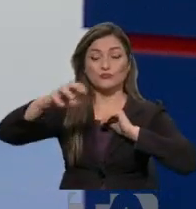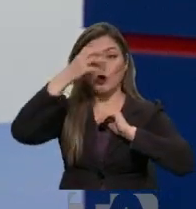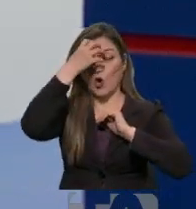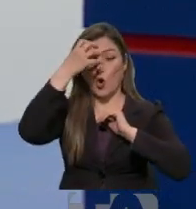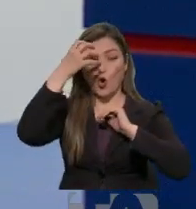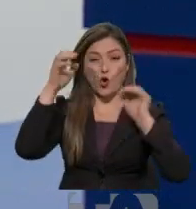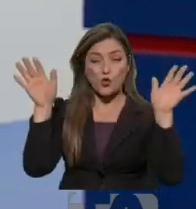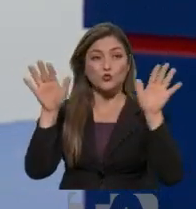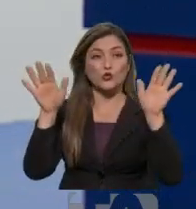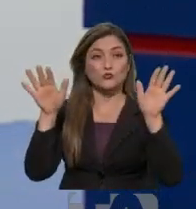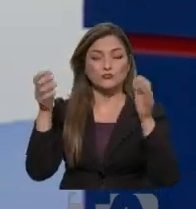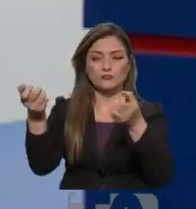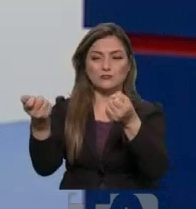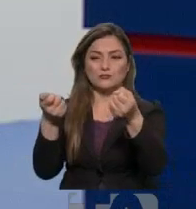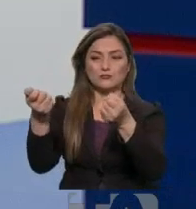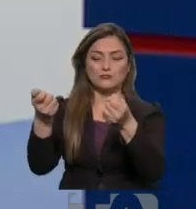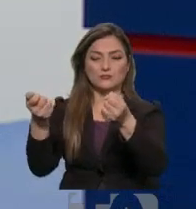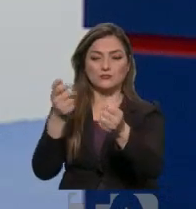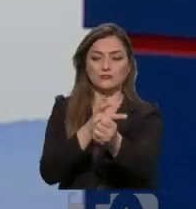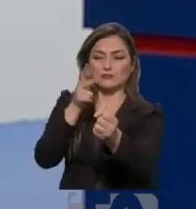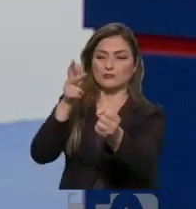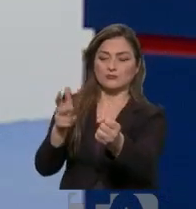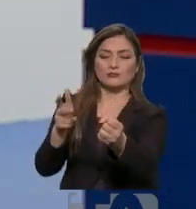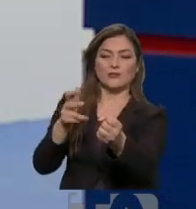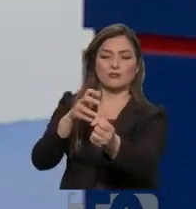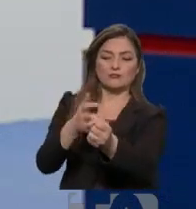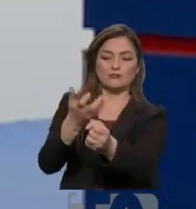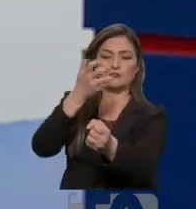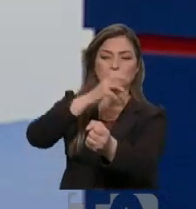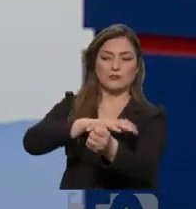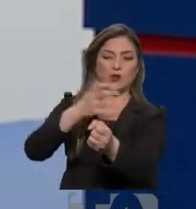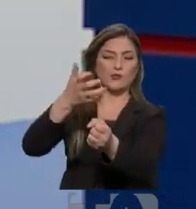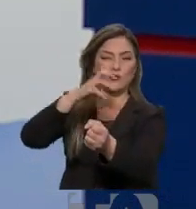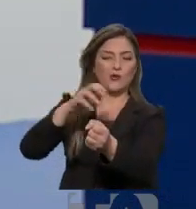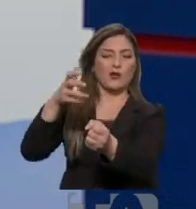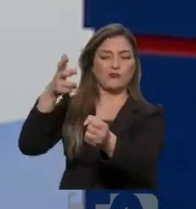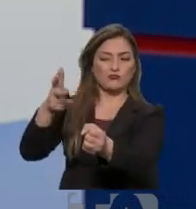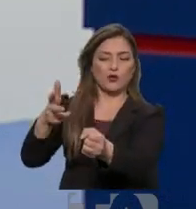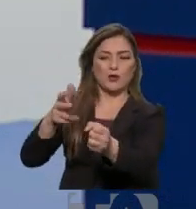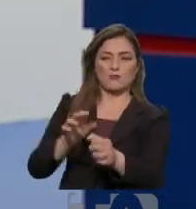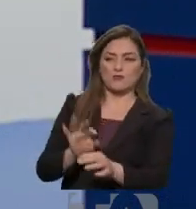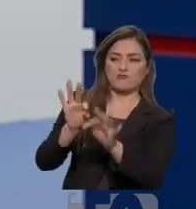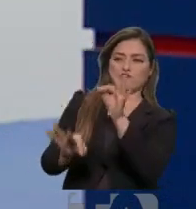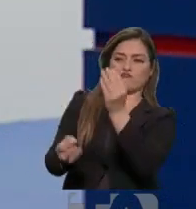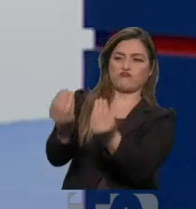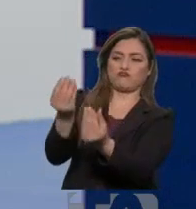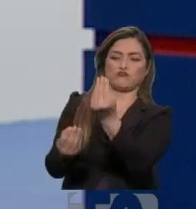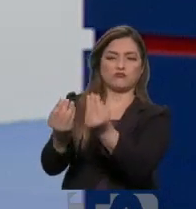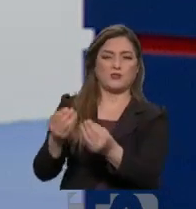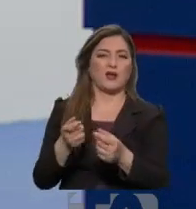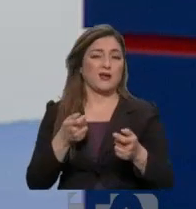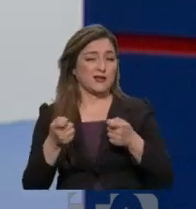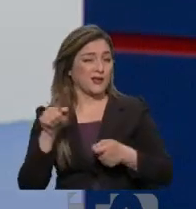un tráiler que transportaba un tractor para ejecutar un camino vecinal en la zona. Dirigentes de las comunidades perjudicadas piden que las